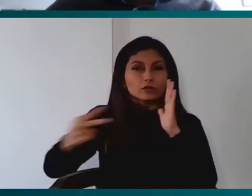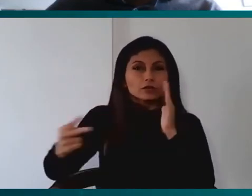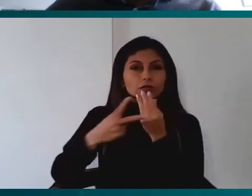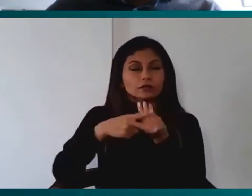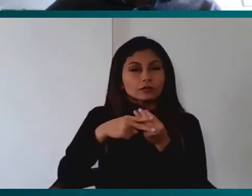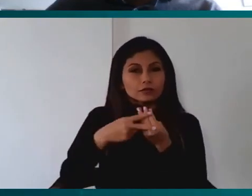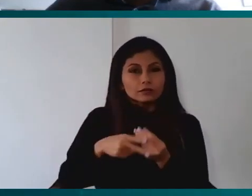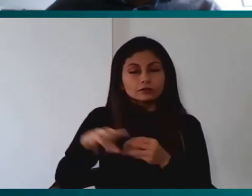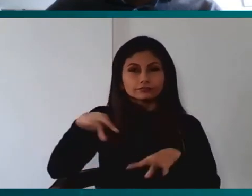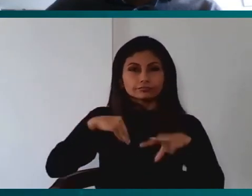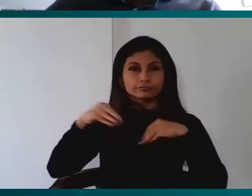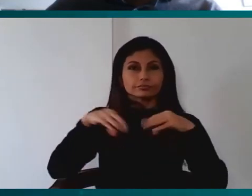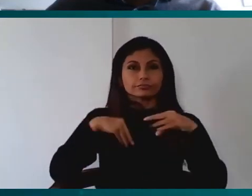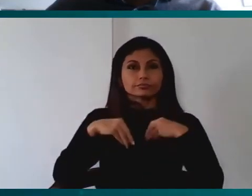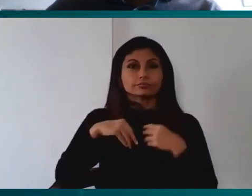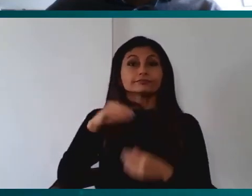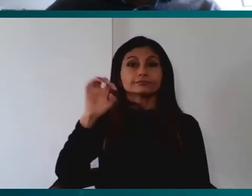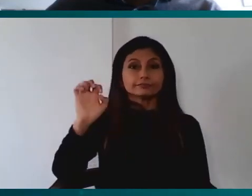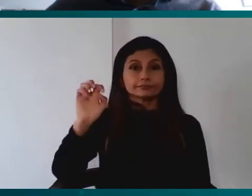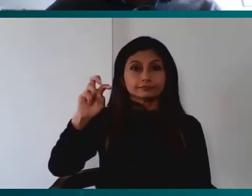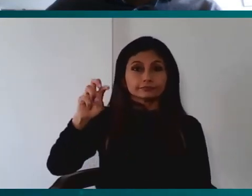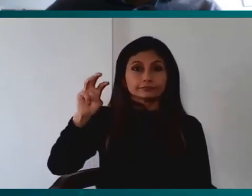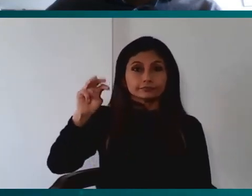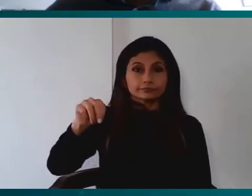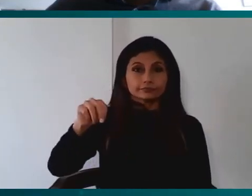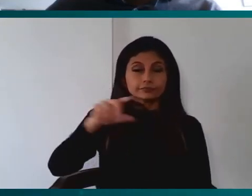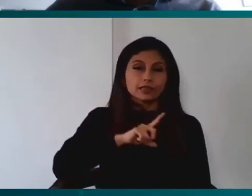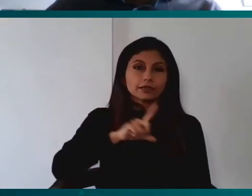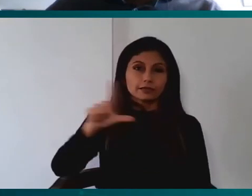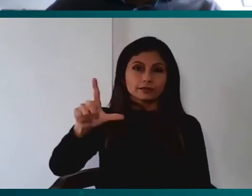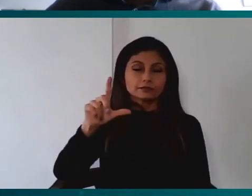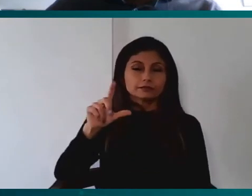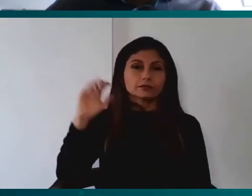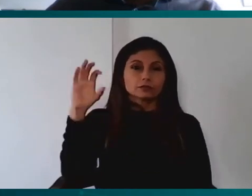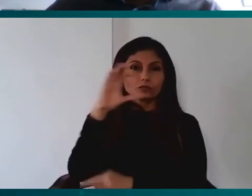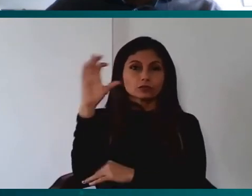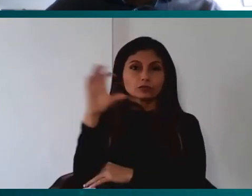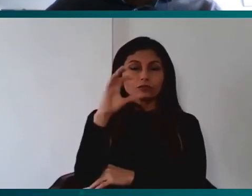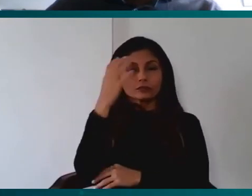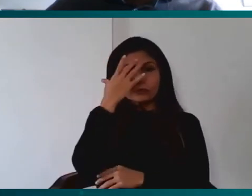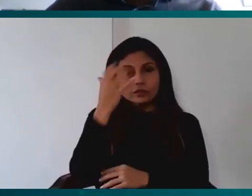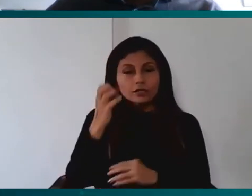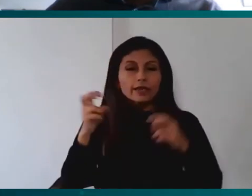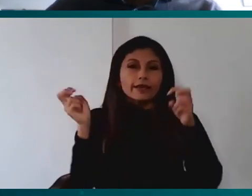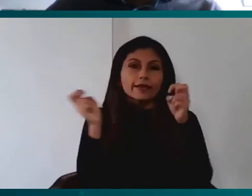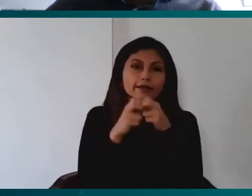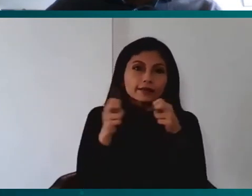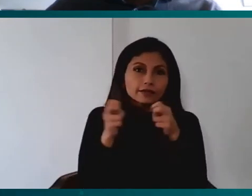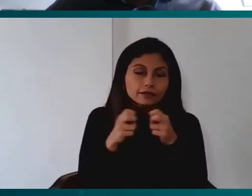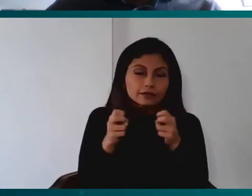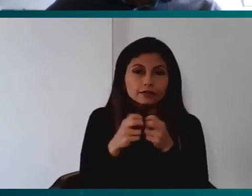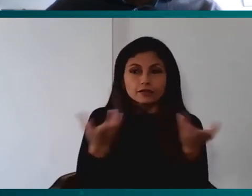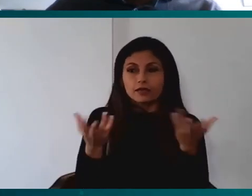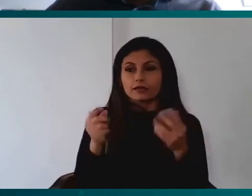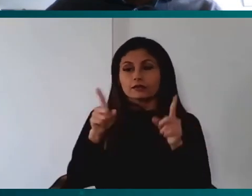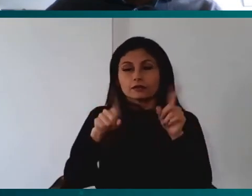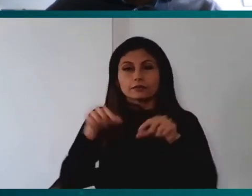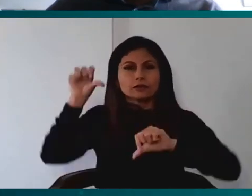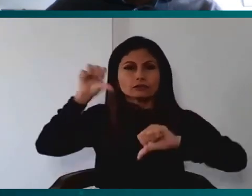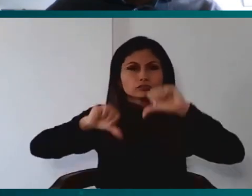de tecnologías, es EPM, para la parte de energía, para la parte de tratamiento de